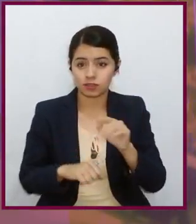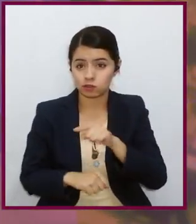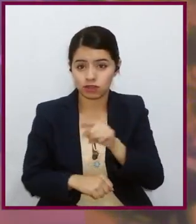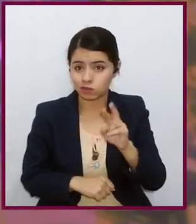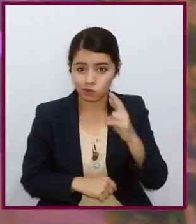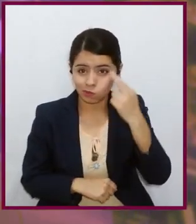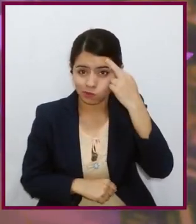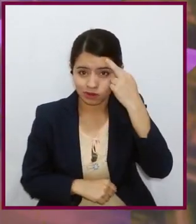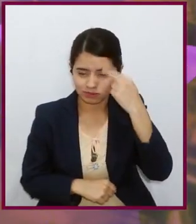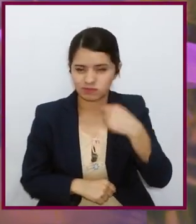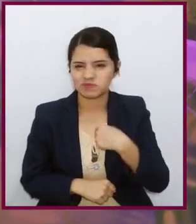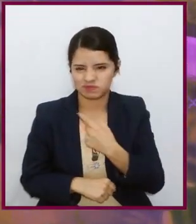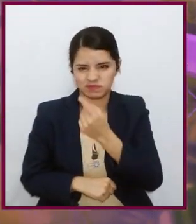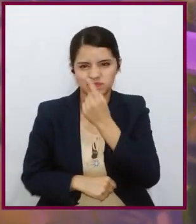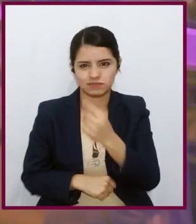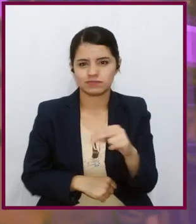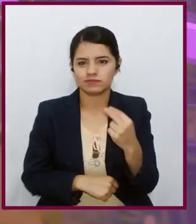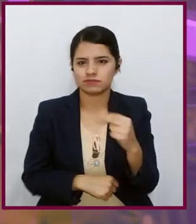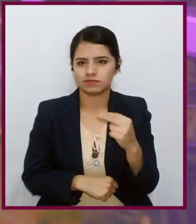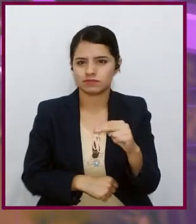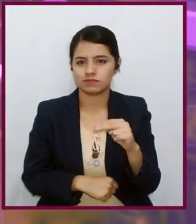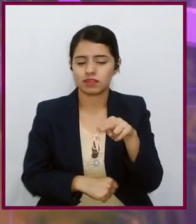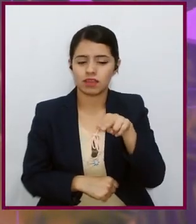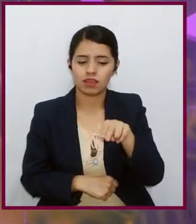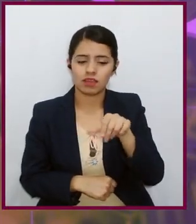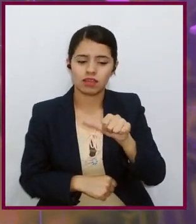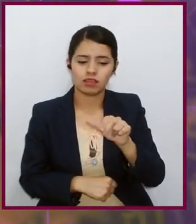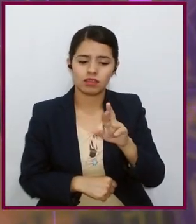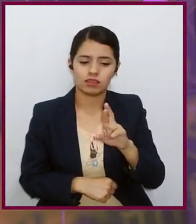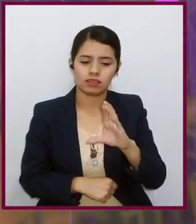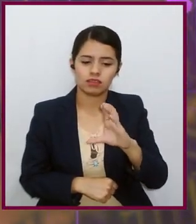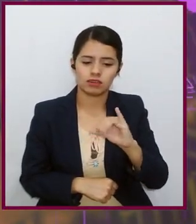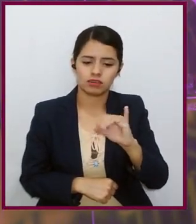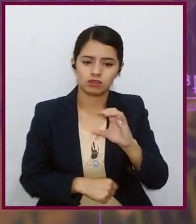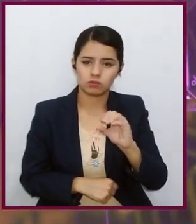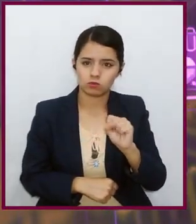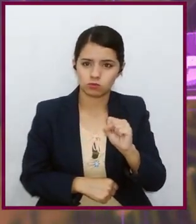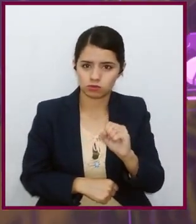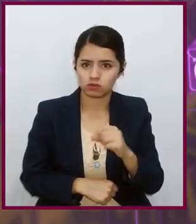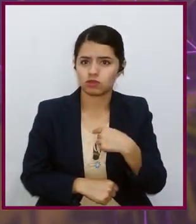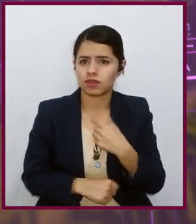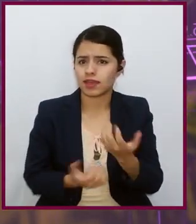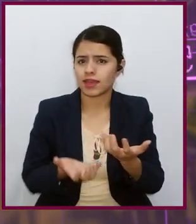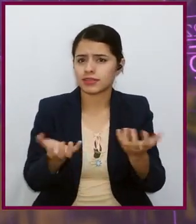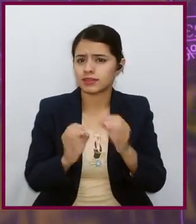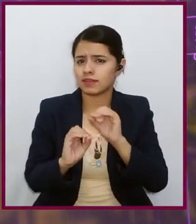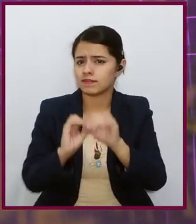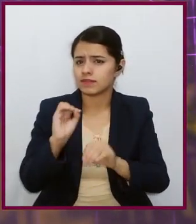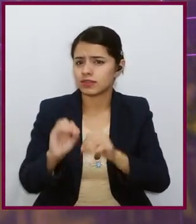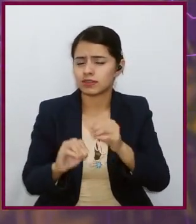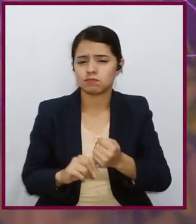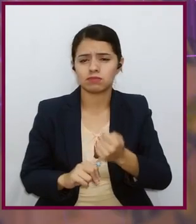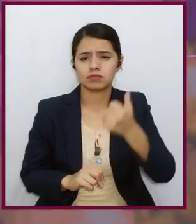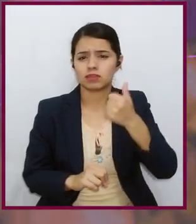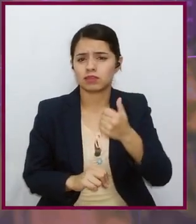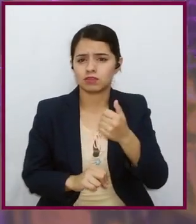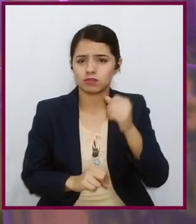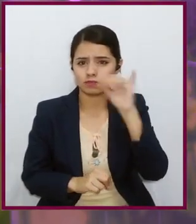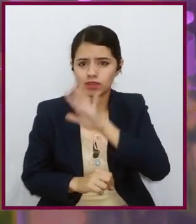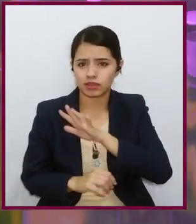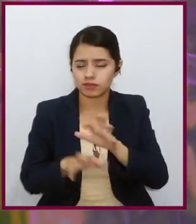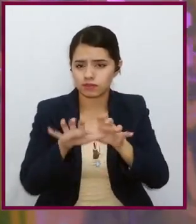imprima quede muy nítido. El banner, por otro lado, es un formato especialmente diseñado para la web. Puede